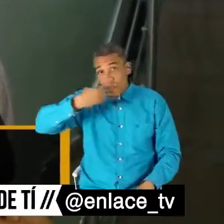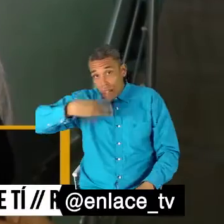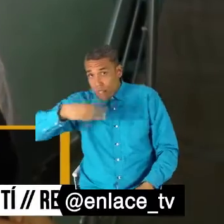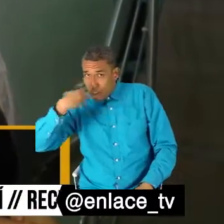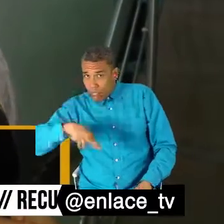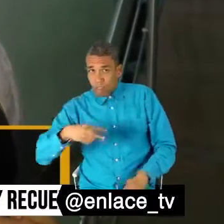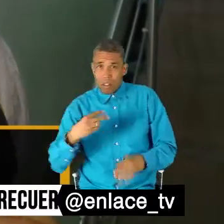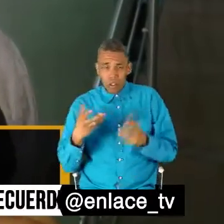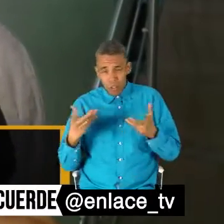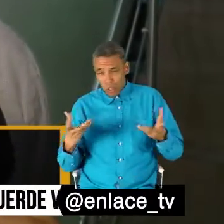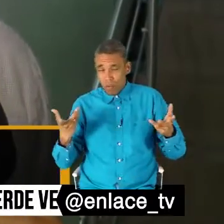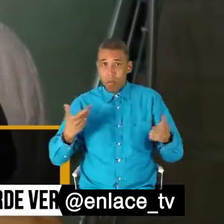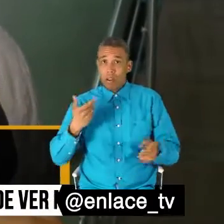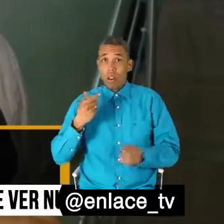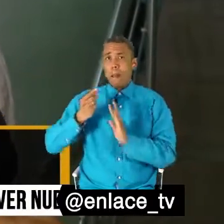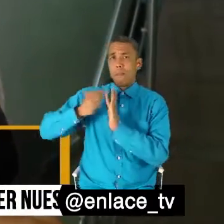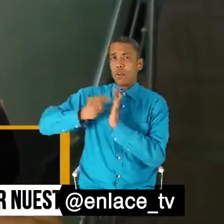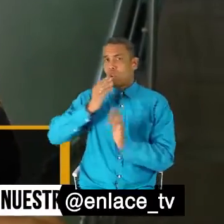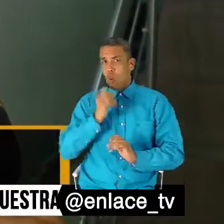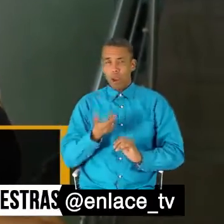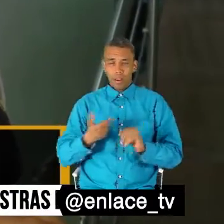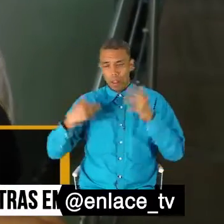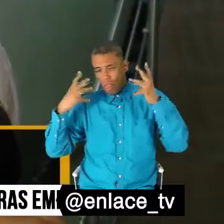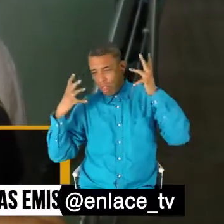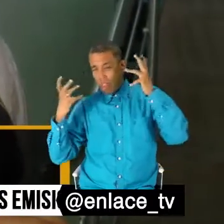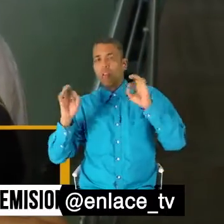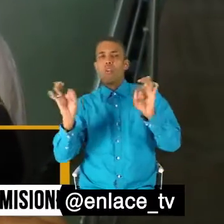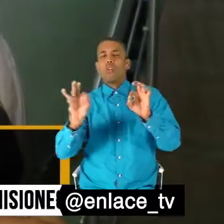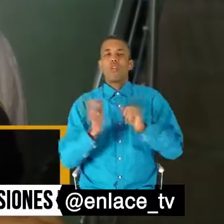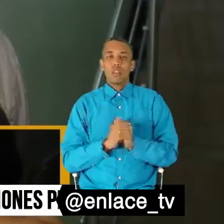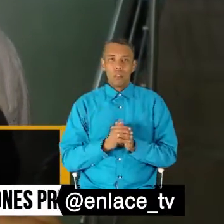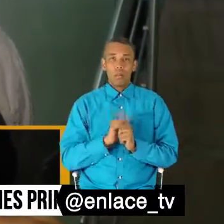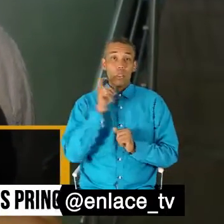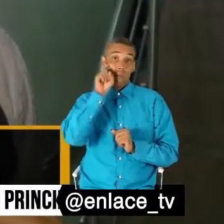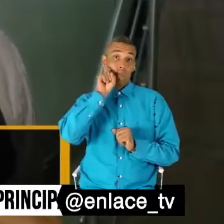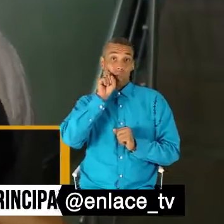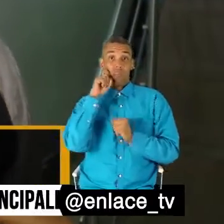Encontramos también la violencia sexual a través de cómo